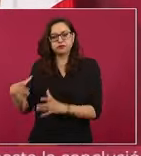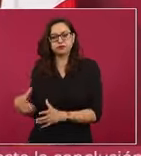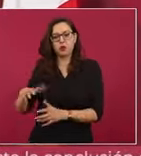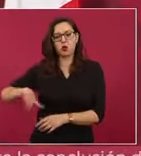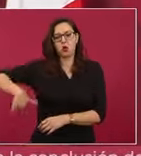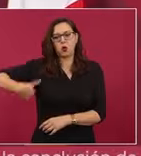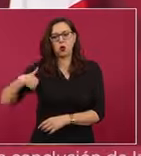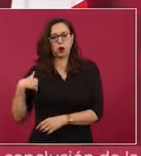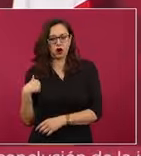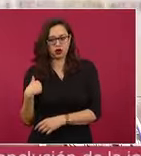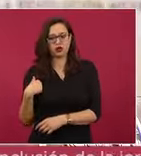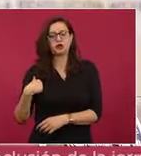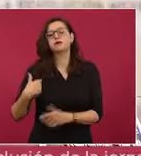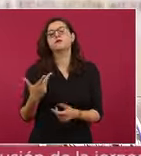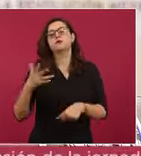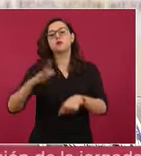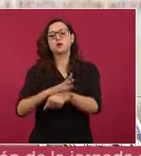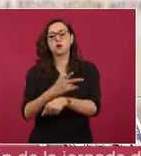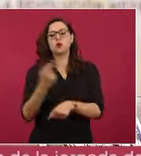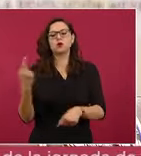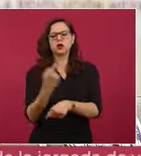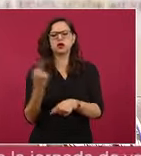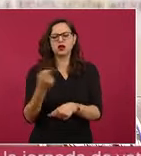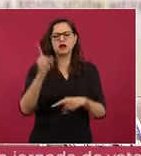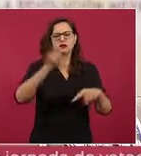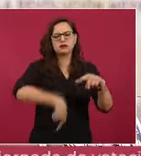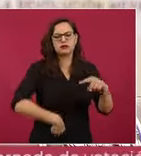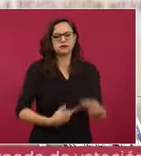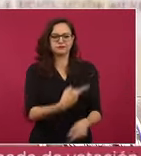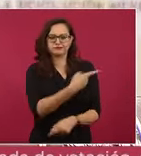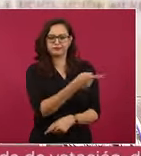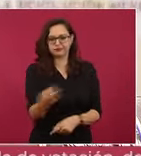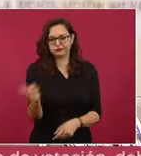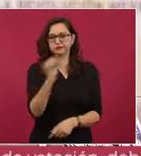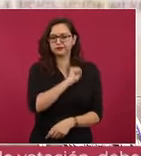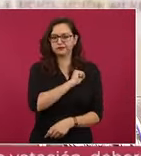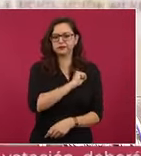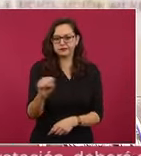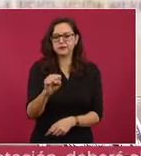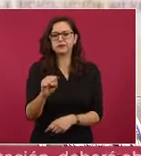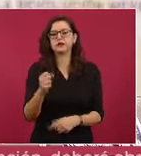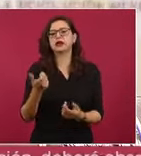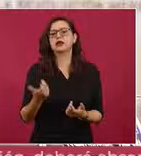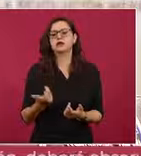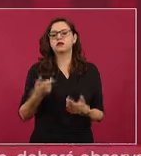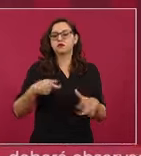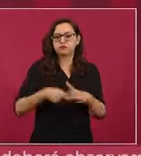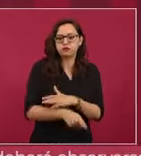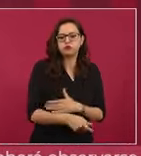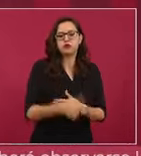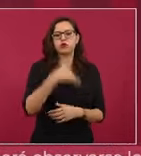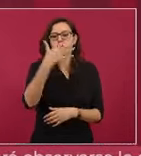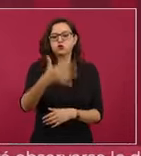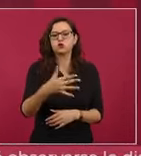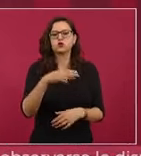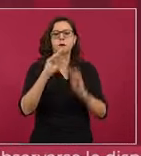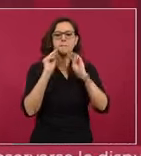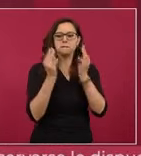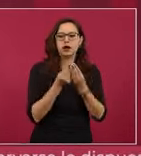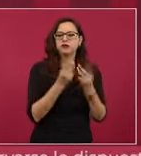del tráfico ilegal de mercancías, de dinero, todo se